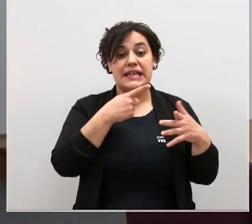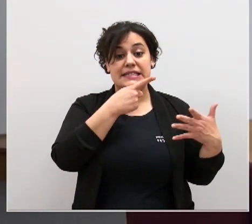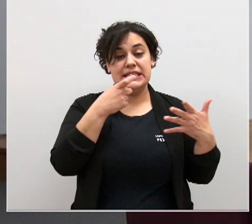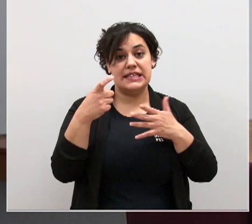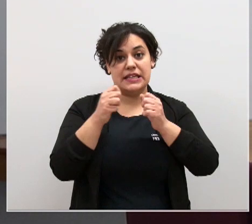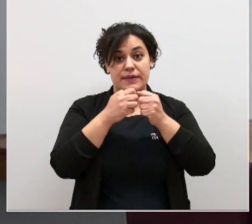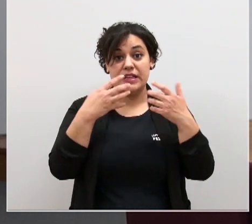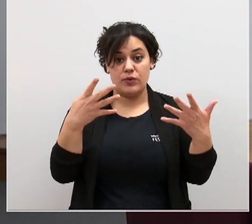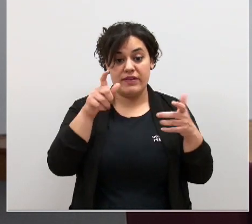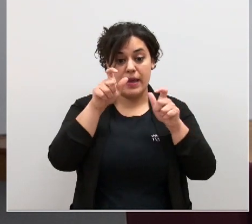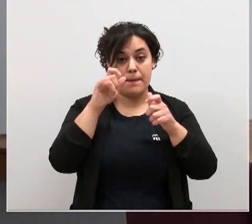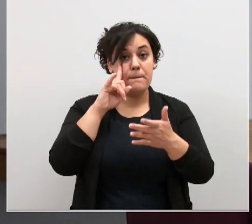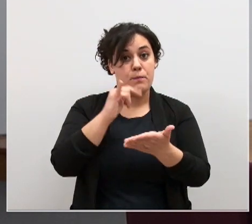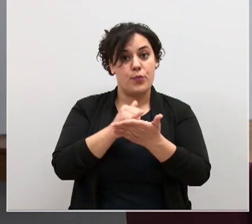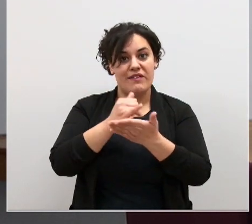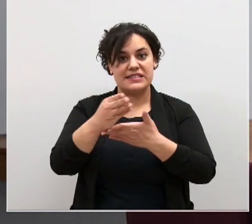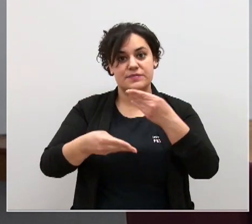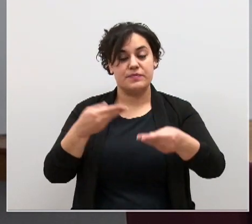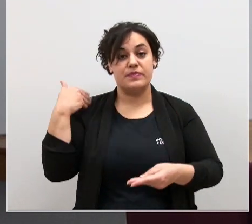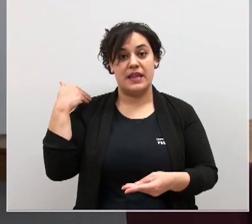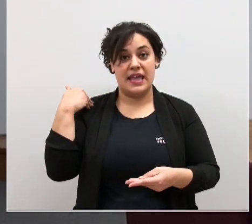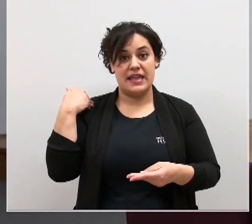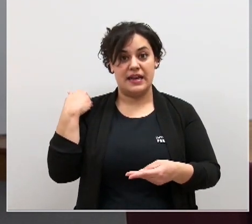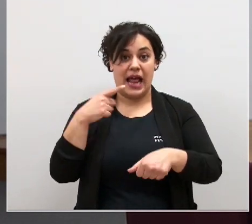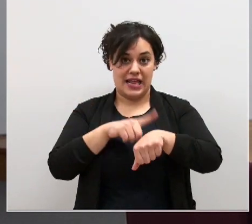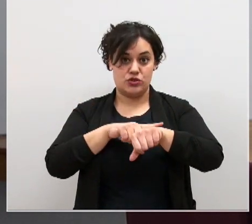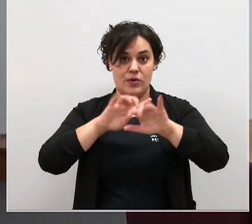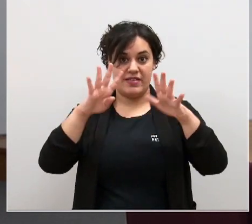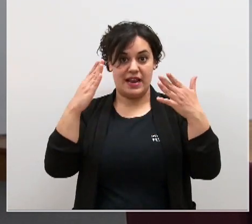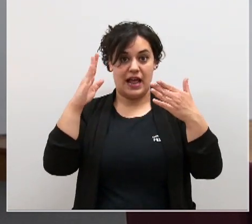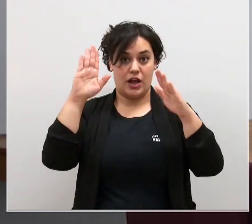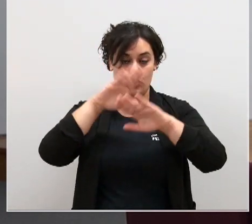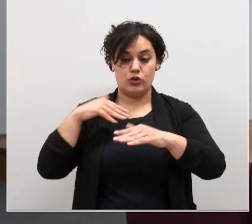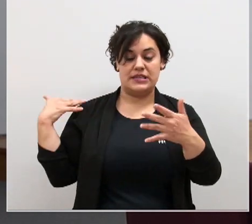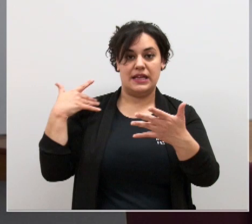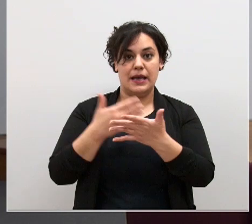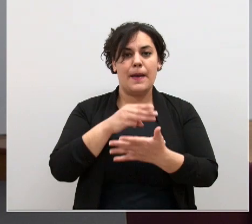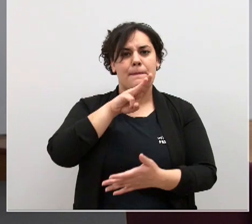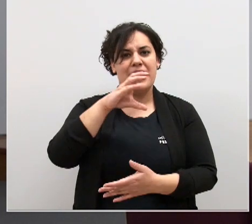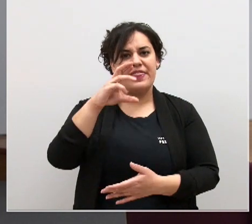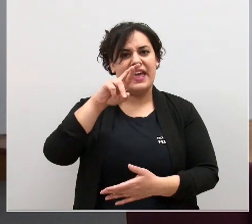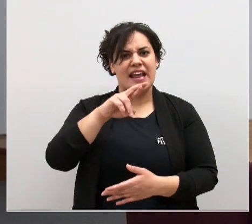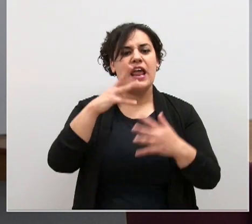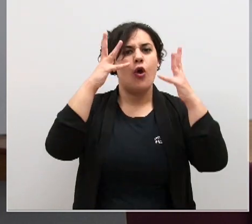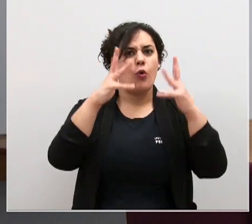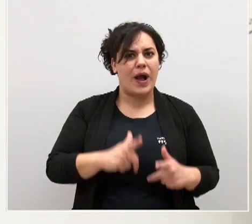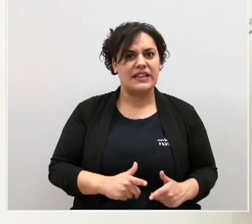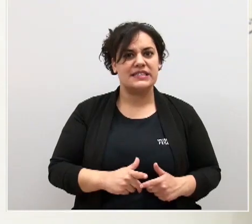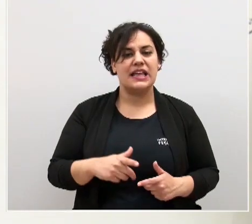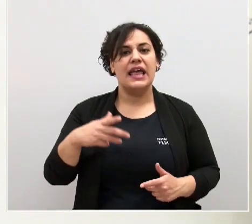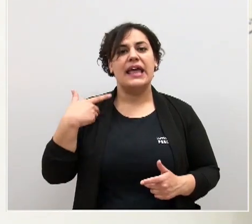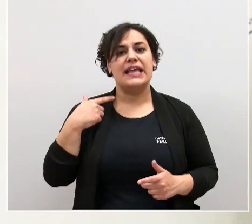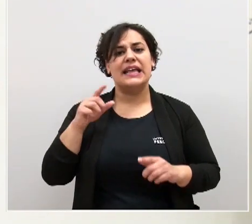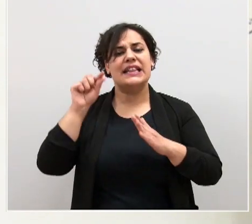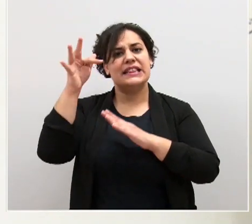629 pruebas realizadas ayer, según datos de las 9 de la noche, ¿cuántas son PCR y cuántas test de inmunidad? Son